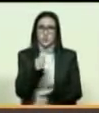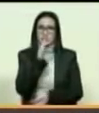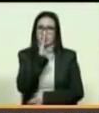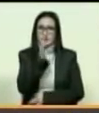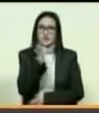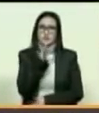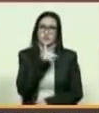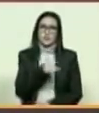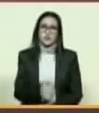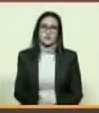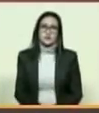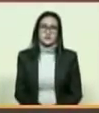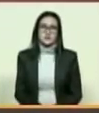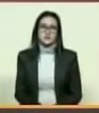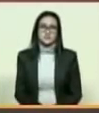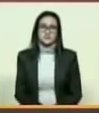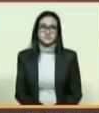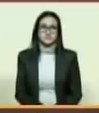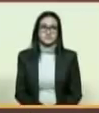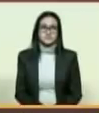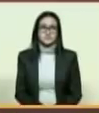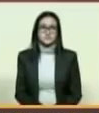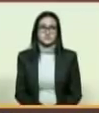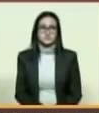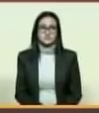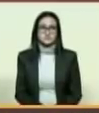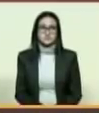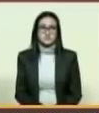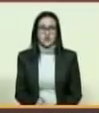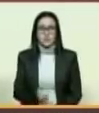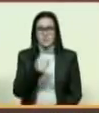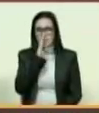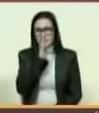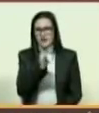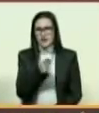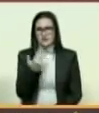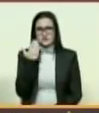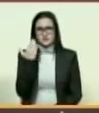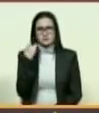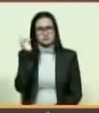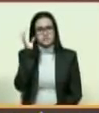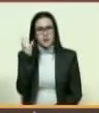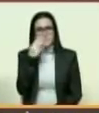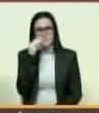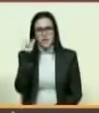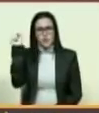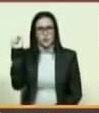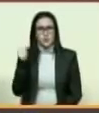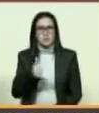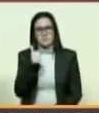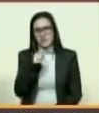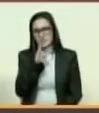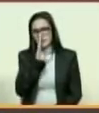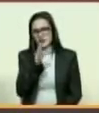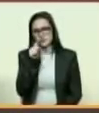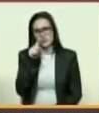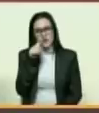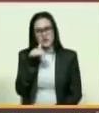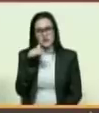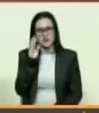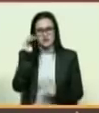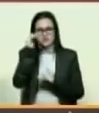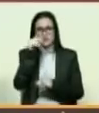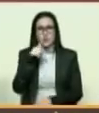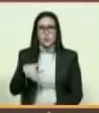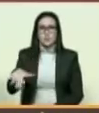esto no hay, papá. Esto es lo más directo que se ha inventado, lo inventó Maduro, lo más directo que hay de atención al pueblo, en este caso